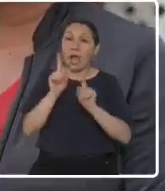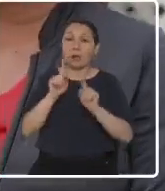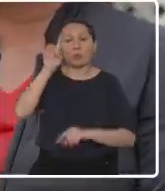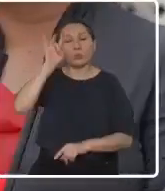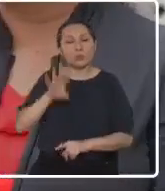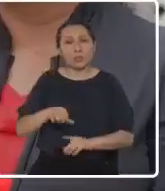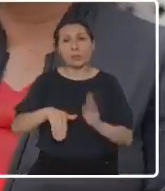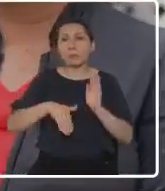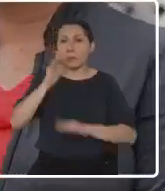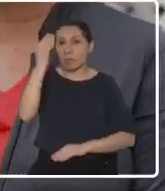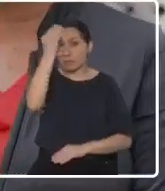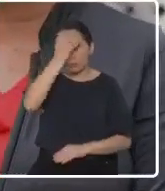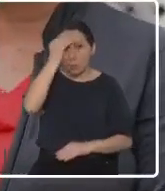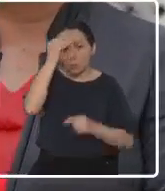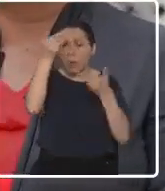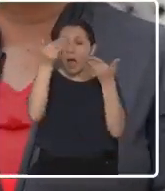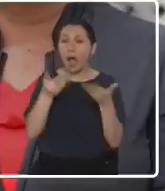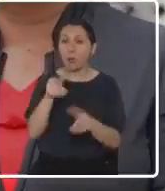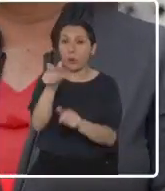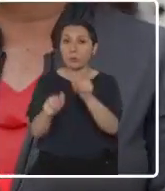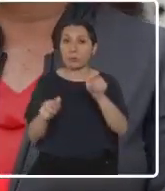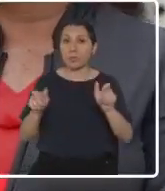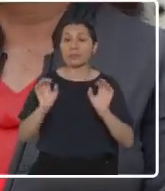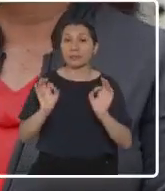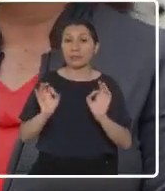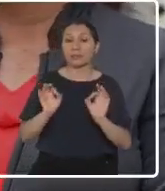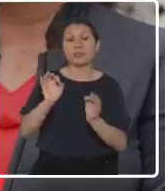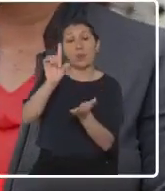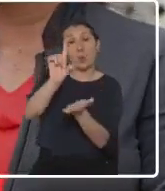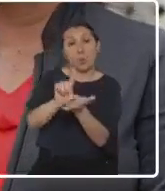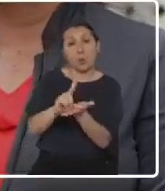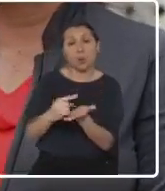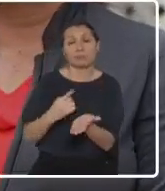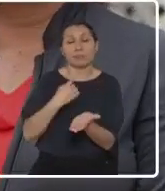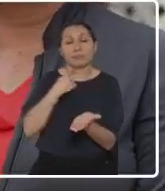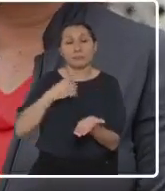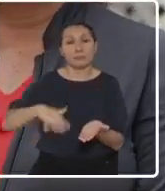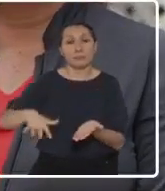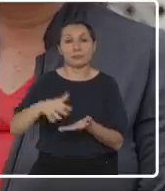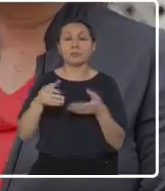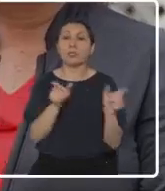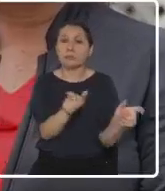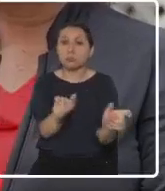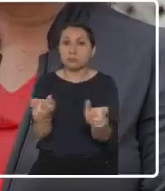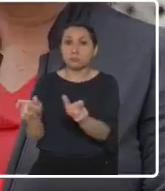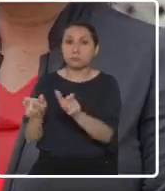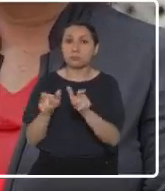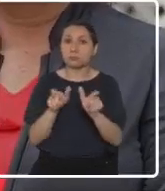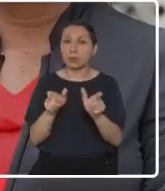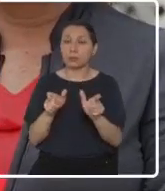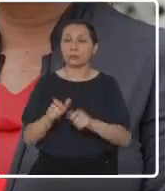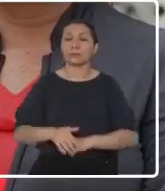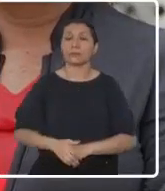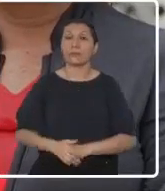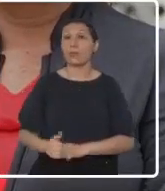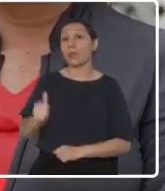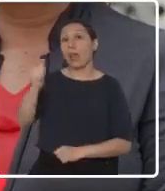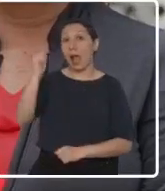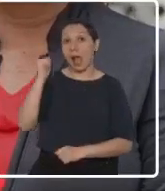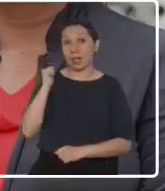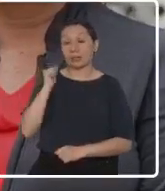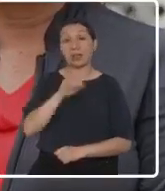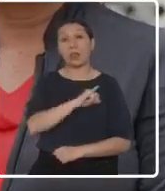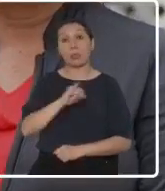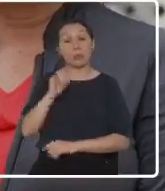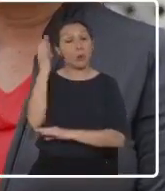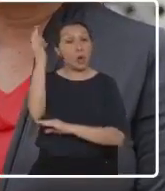que es una de las principales preocupaciones en este momento de la ciudadanía, en particular quienes están en los lugares afectados. Seguridad. El día de ayer,